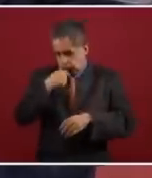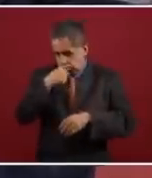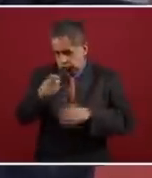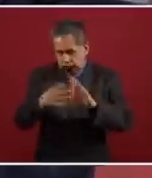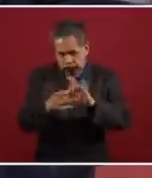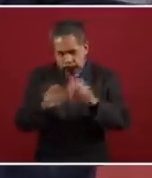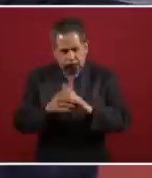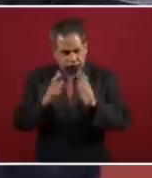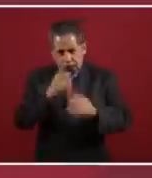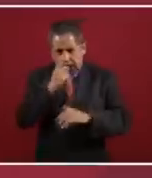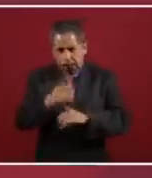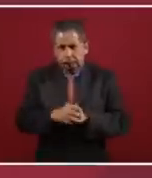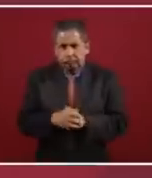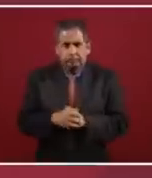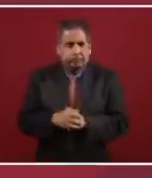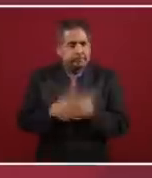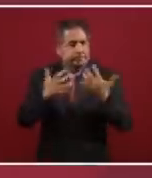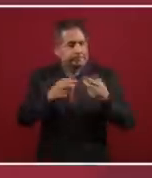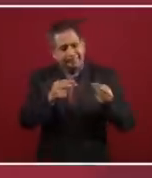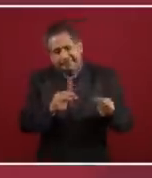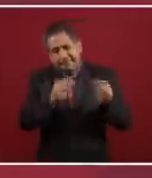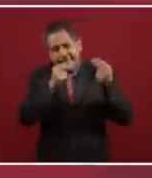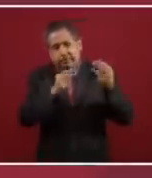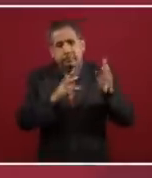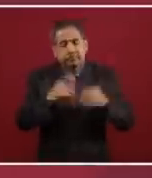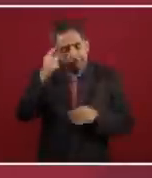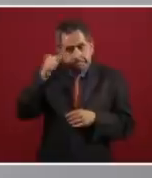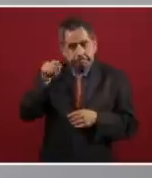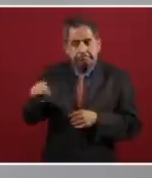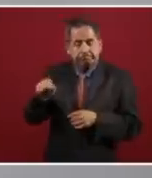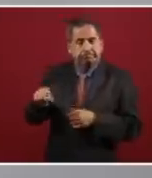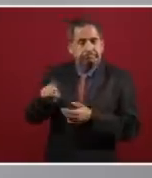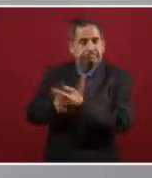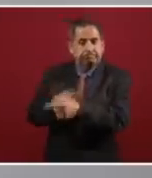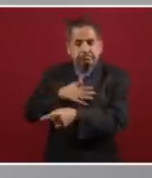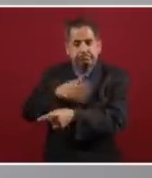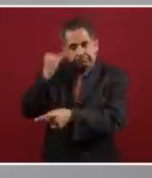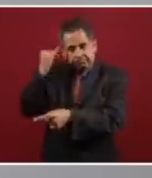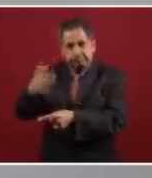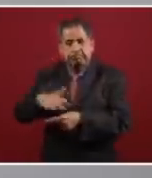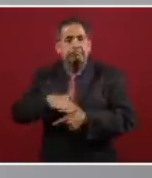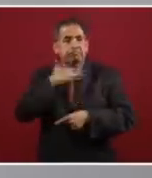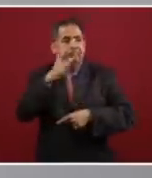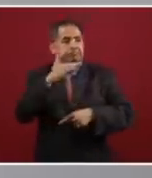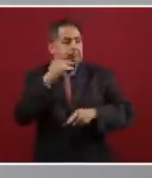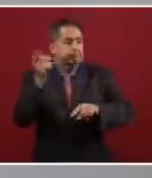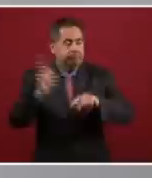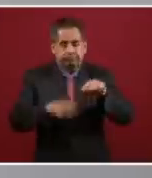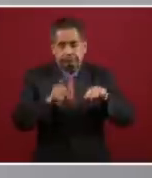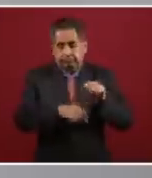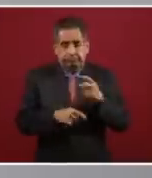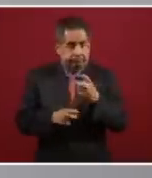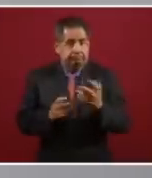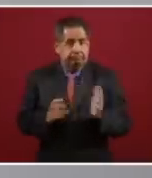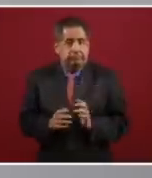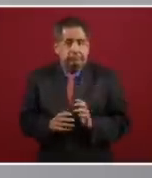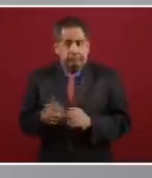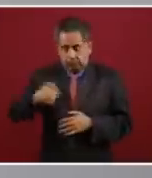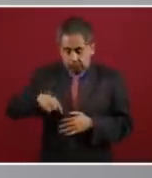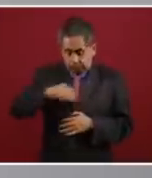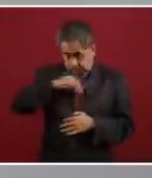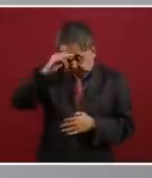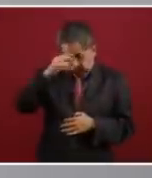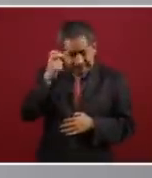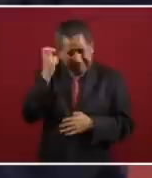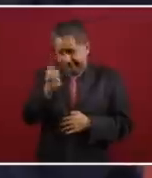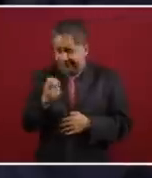lo comentábamos, las grandes corporaciones están tomando en cuenta esto. Pues son de los cambios. Nosotros consideramos, y ese es